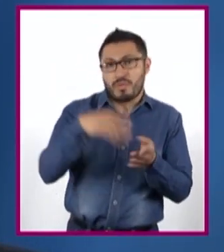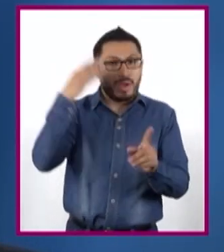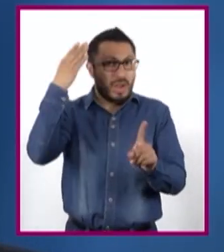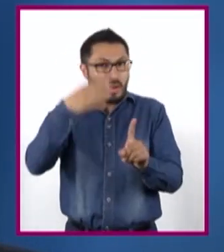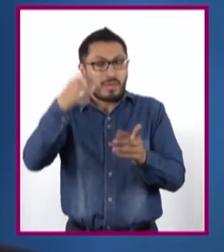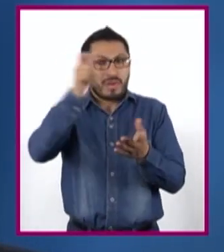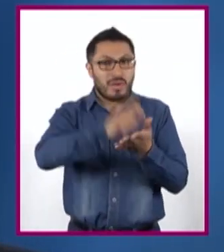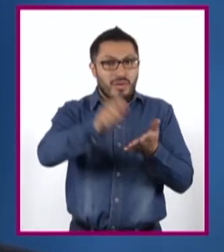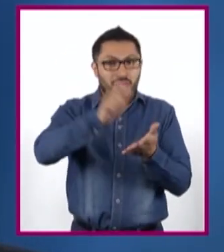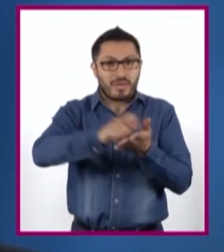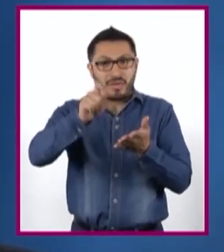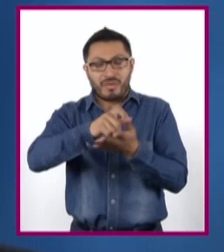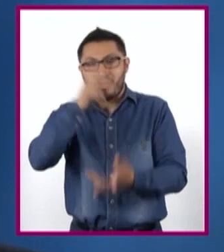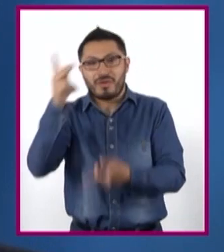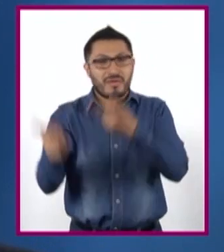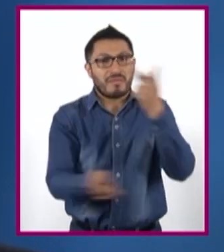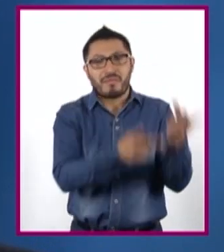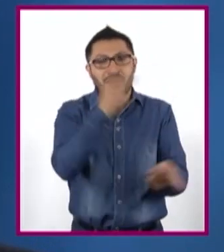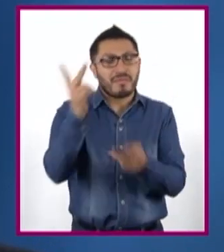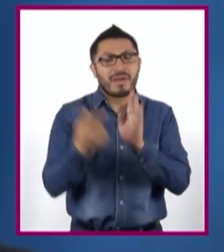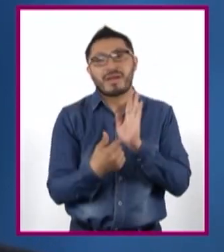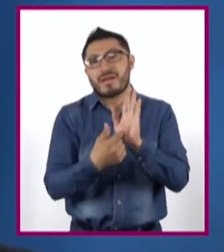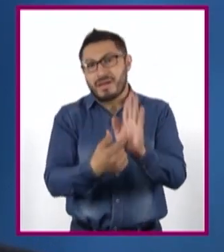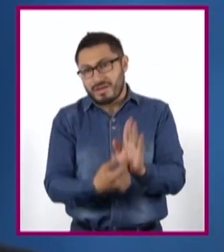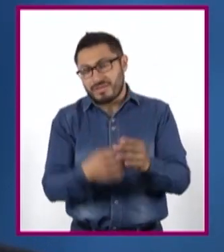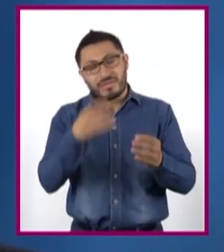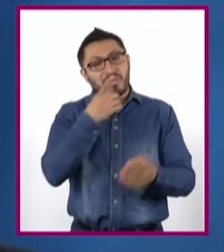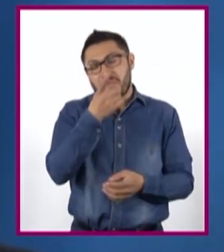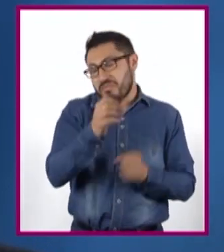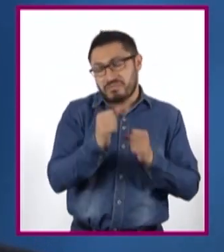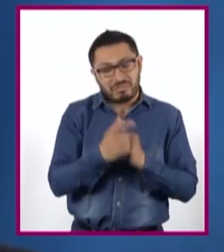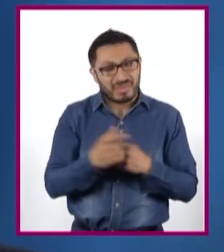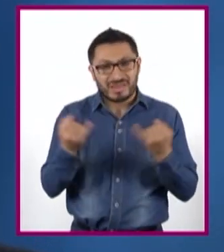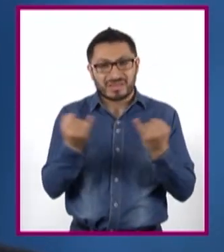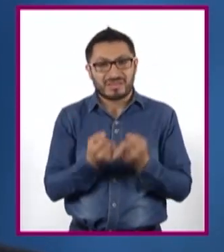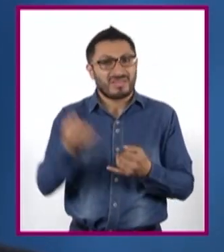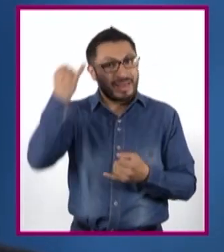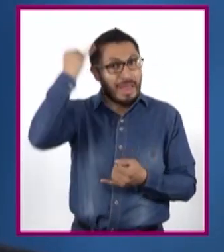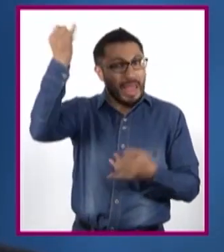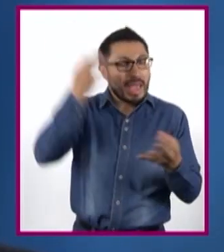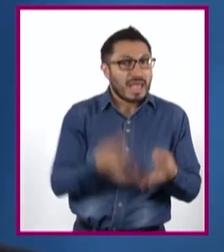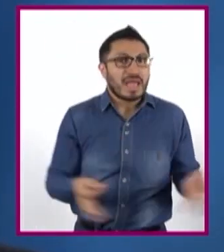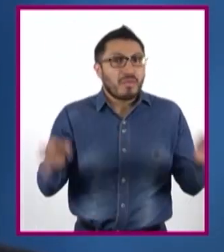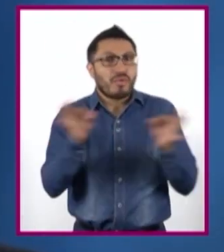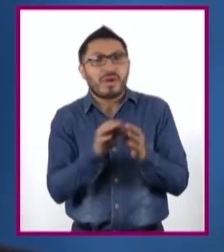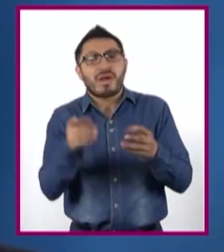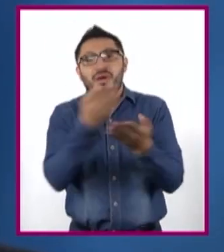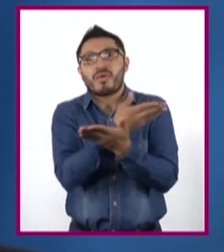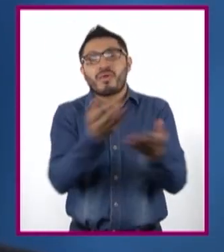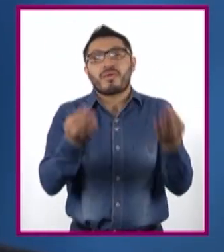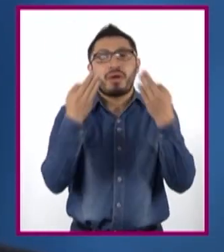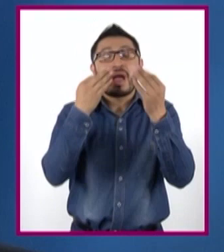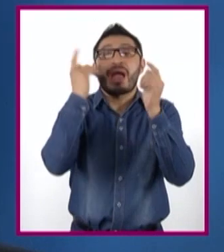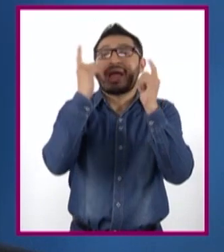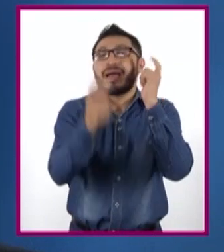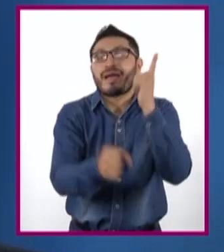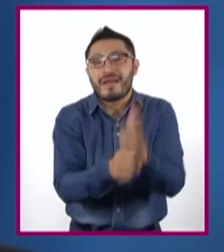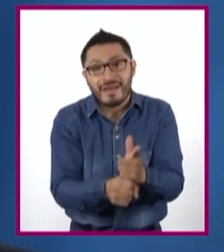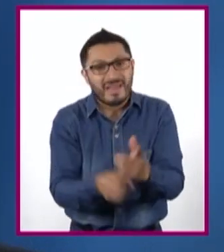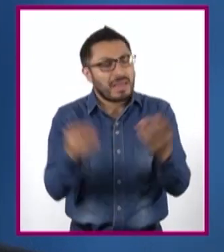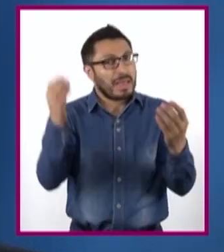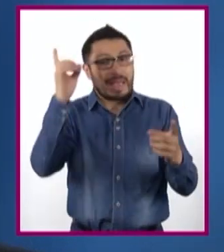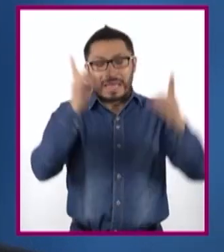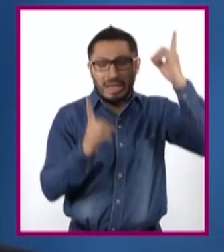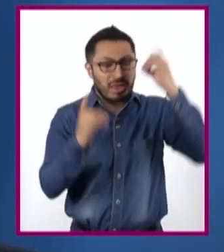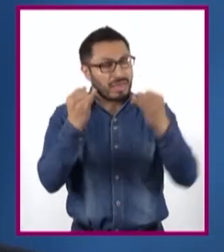anotar las preguntas que se mencionen, así como las ideas principales que identifiquen y las posibles dudas que les surjan